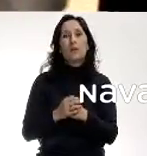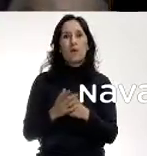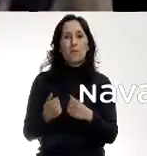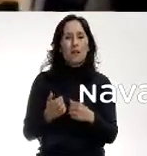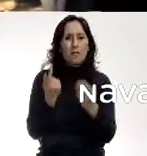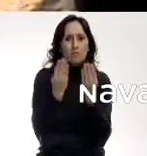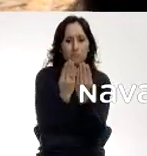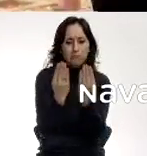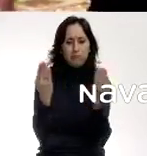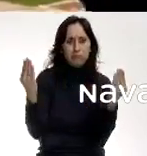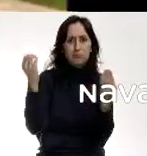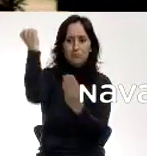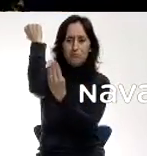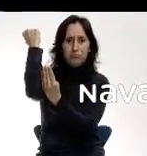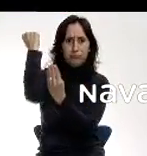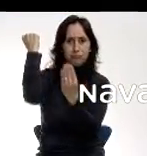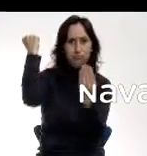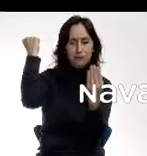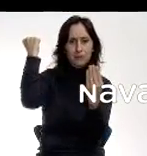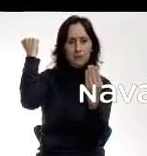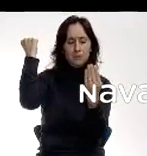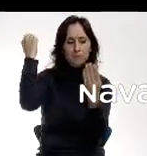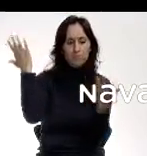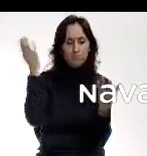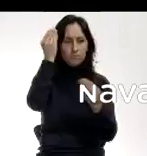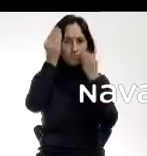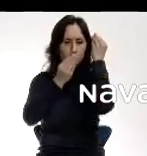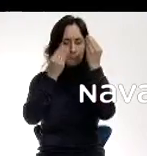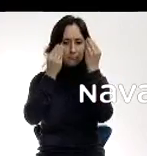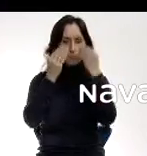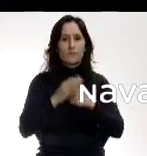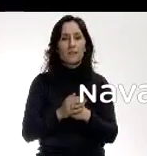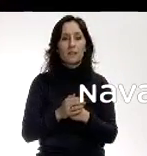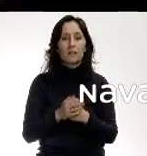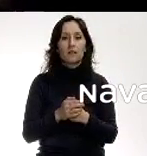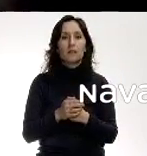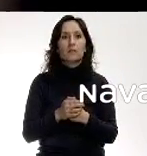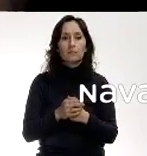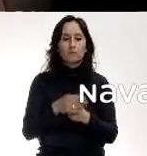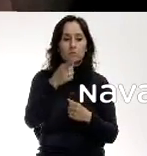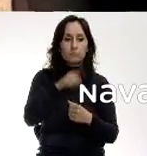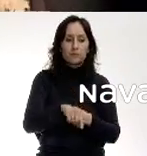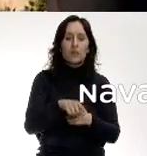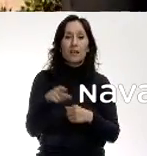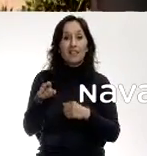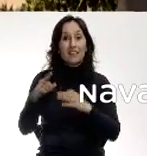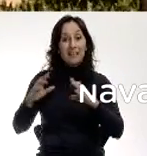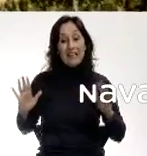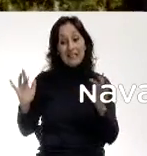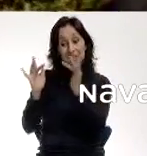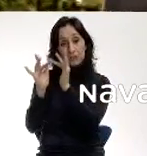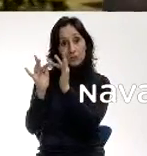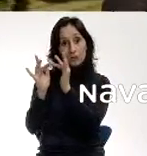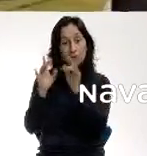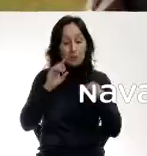lienzos de muralla, y entonces al final la conclusión, ¿cuál fue? Pues que podía haber sido esto un castillo dentro del